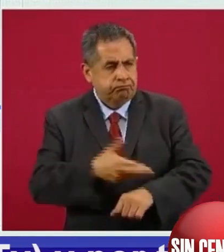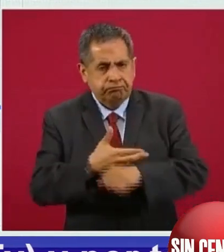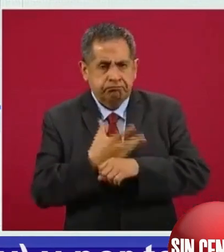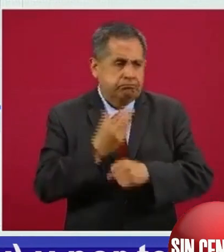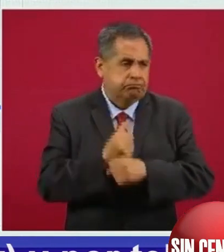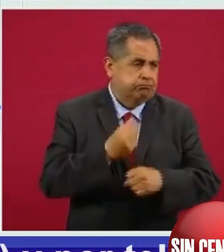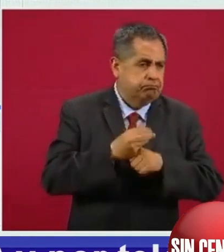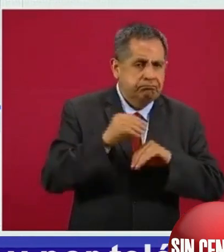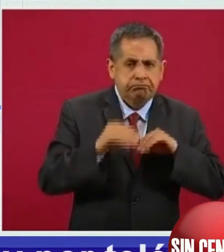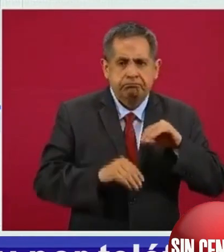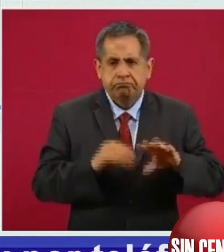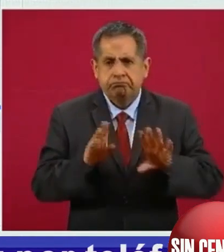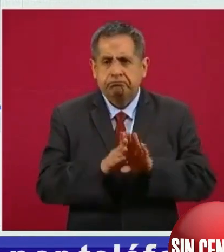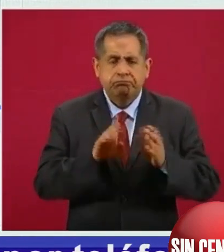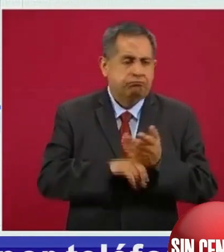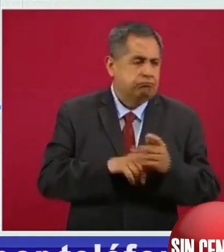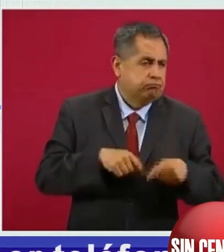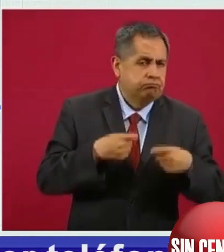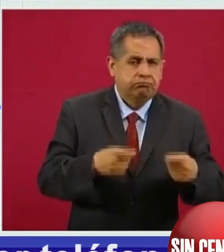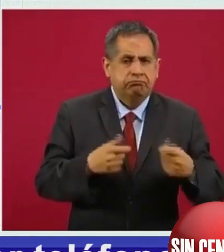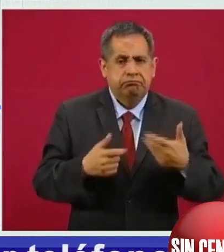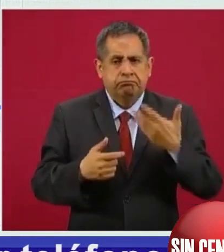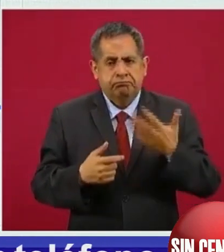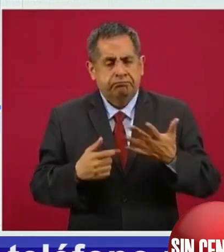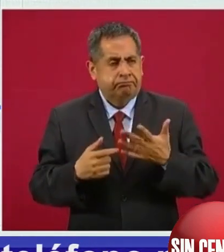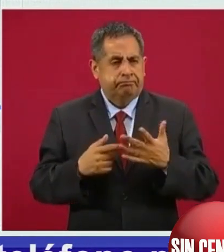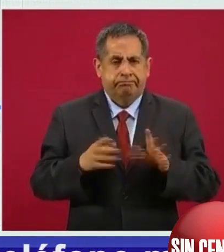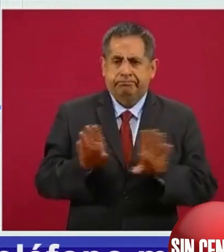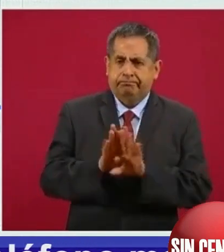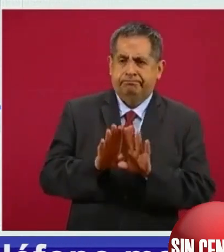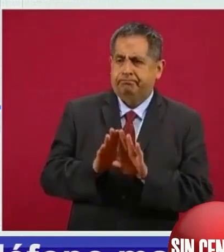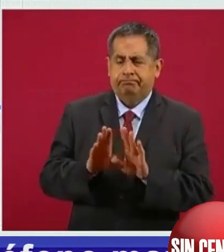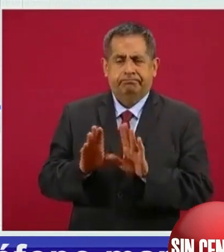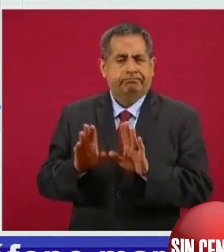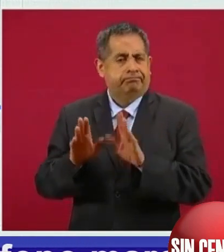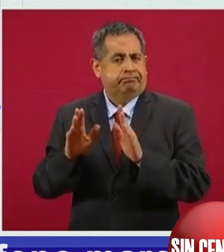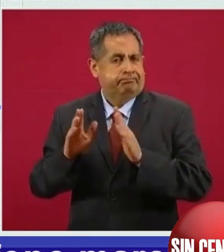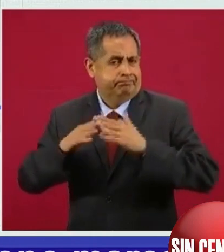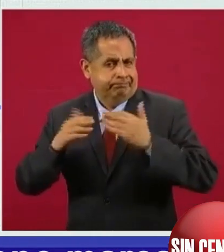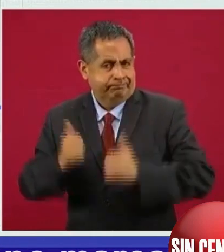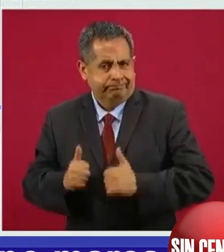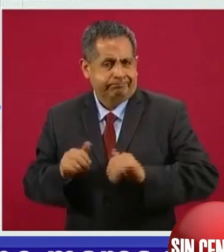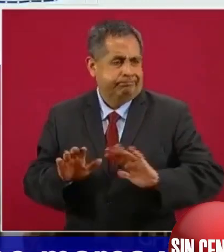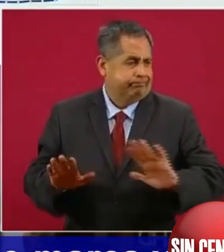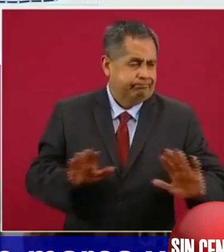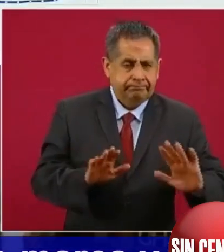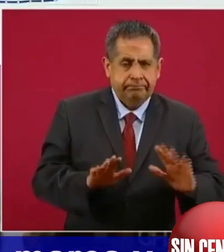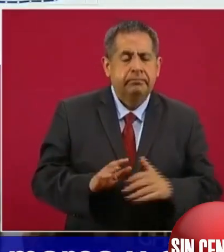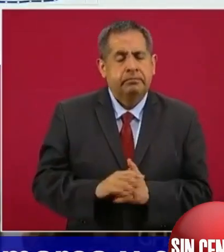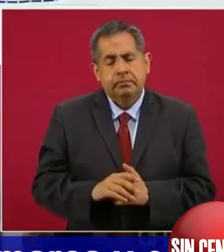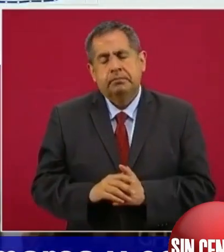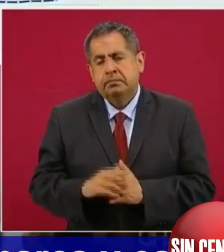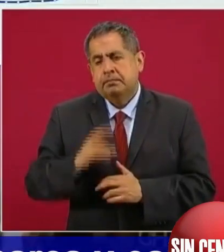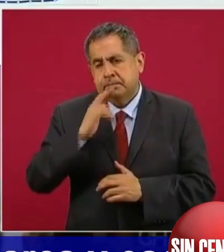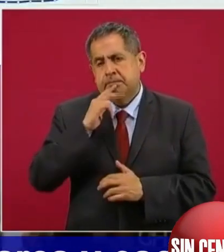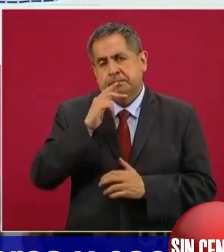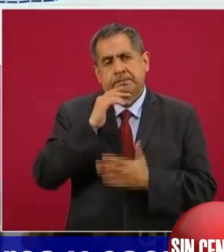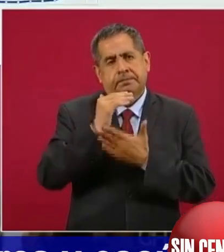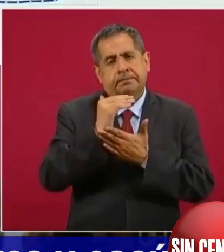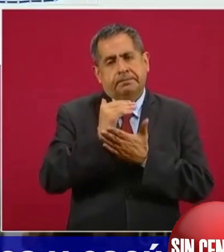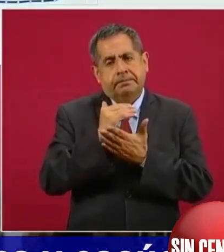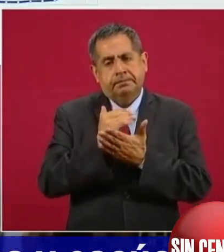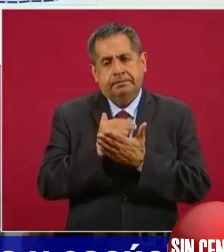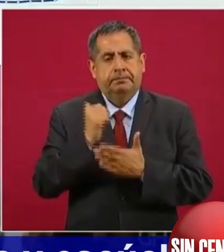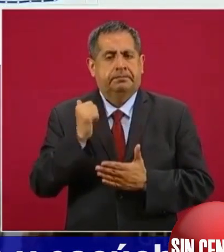de expansión de capacidades y de restricción de la movilidad, lo que ha logrado también ya tener algunos impactos positivos